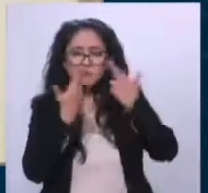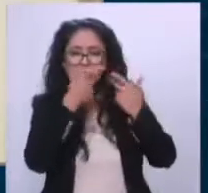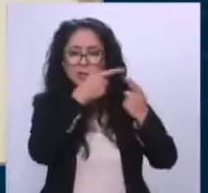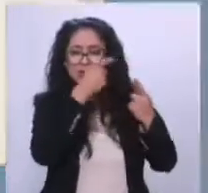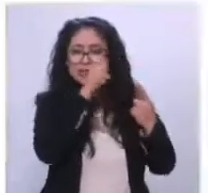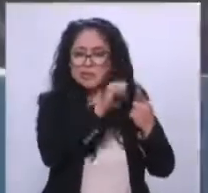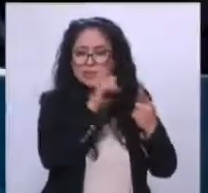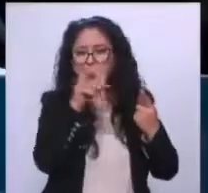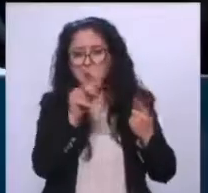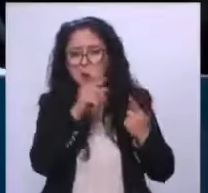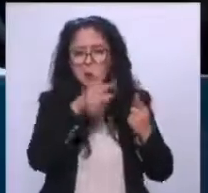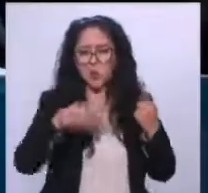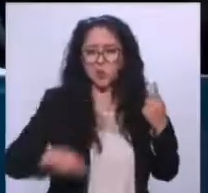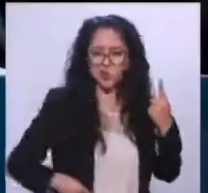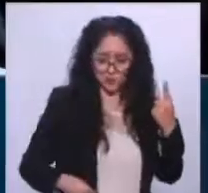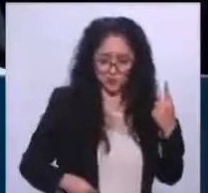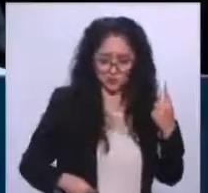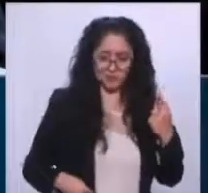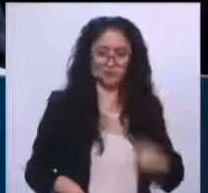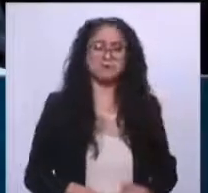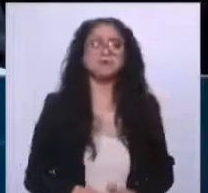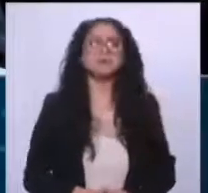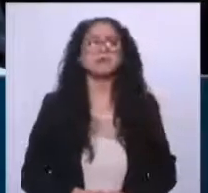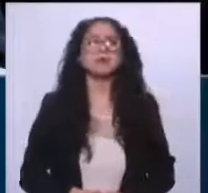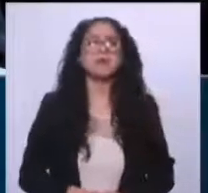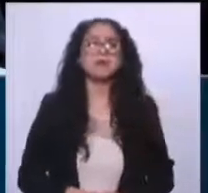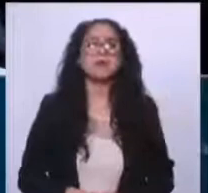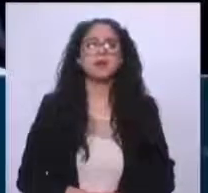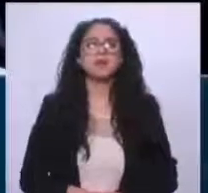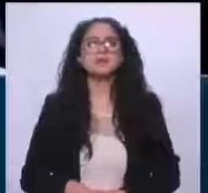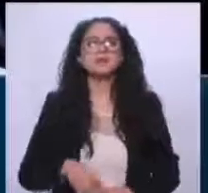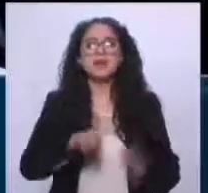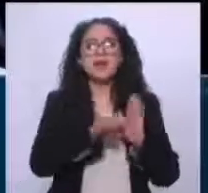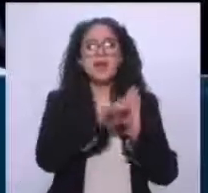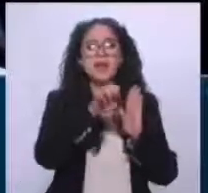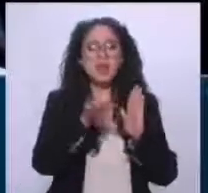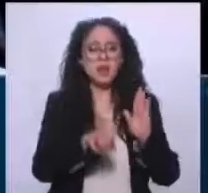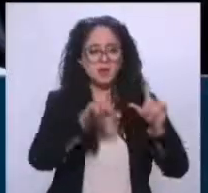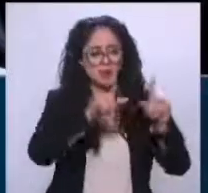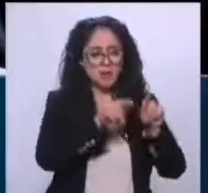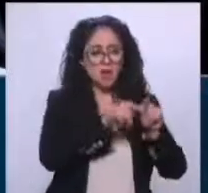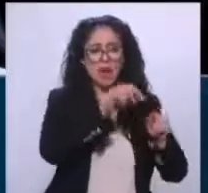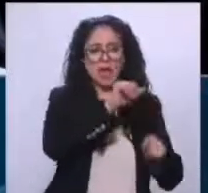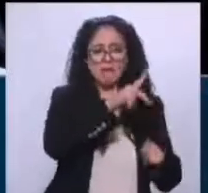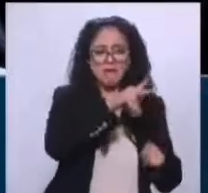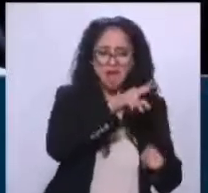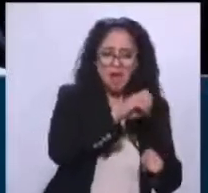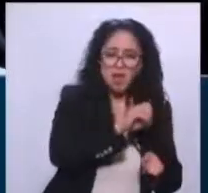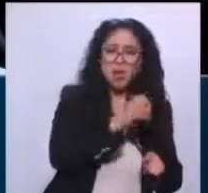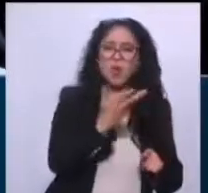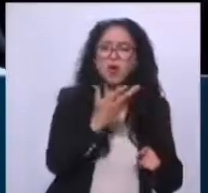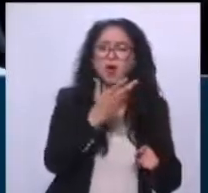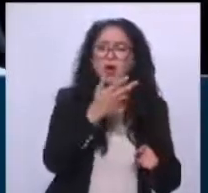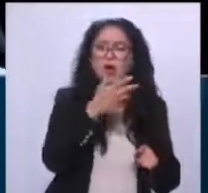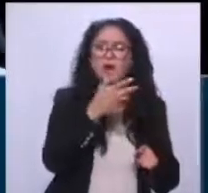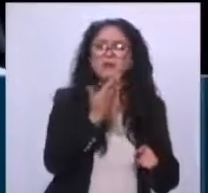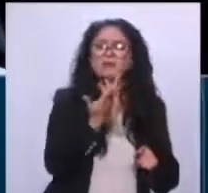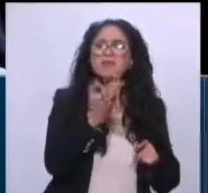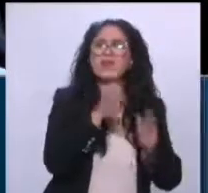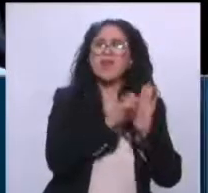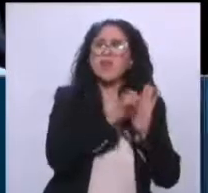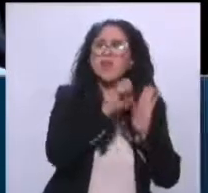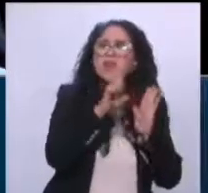el procedimiento abreviado ella no necesariamente tendría que dar evidencia o como que encauzara a